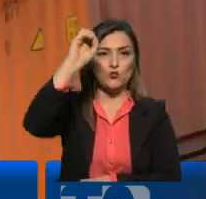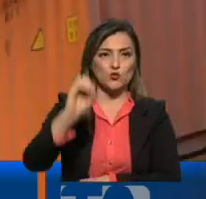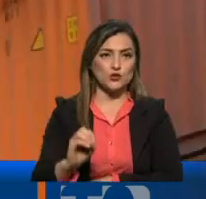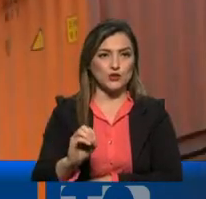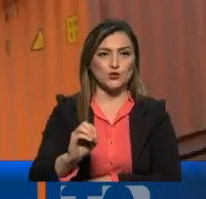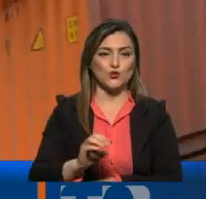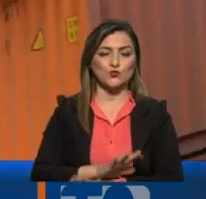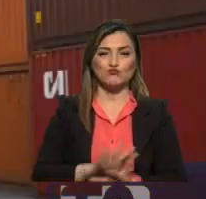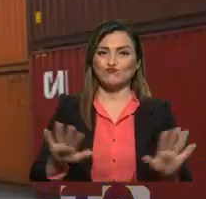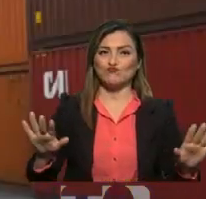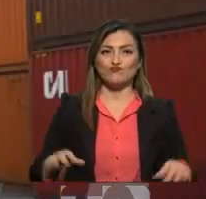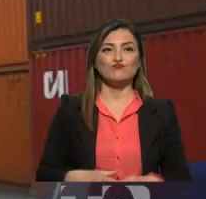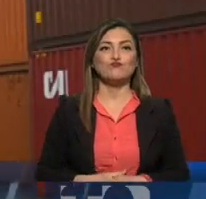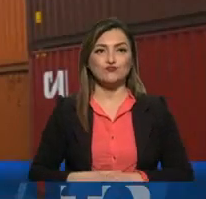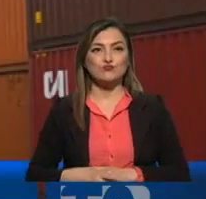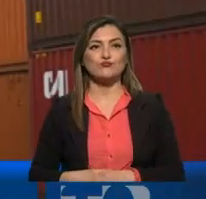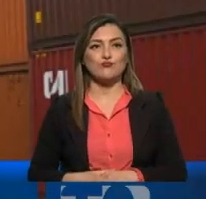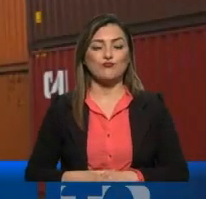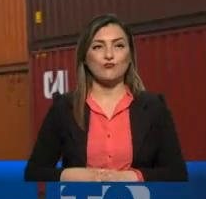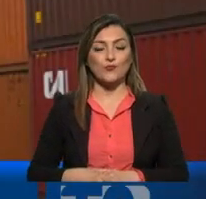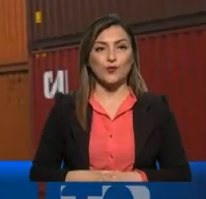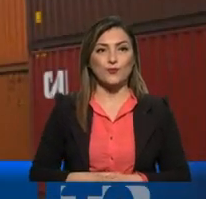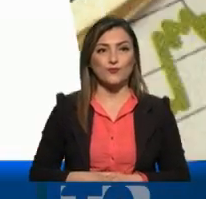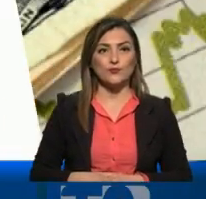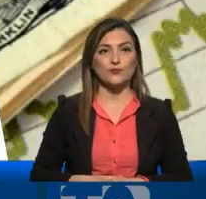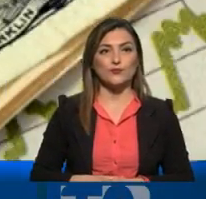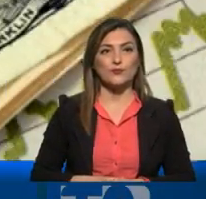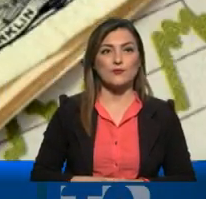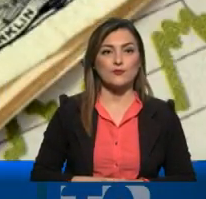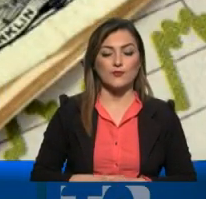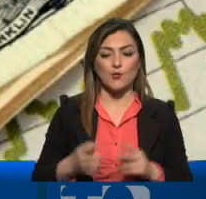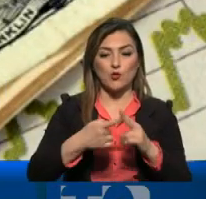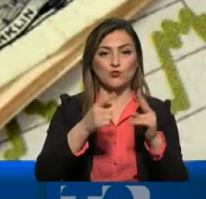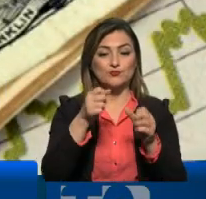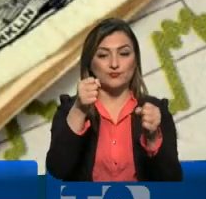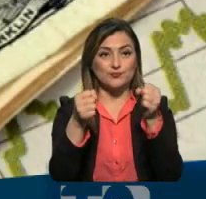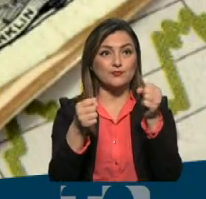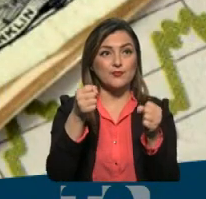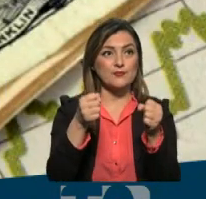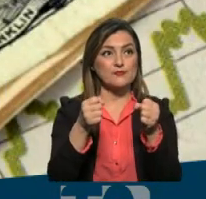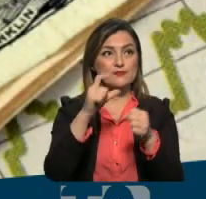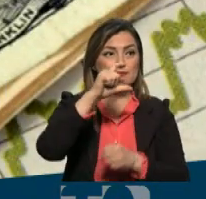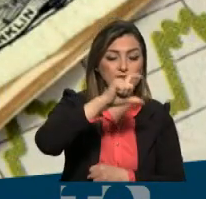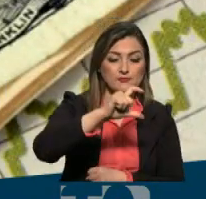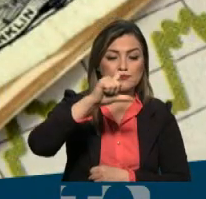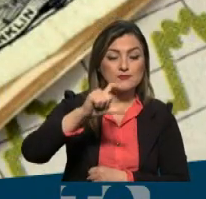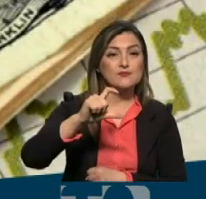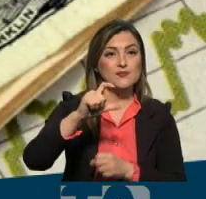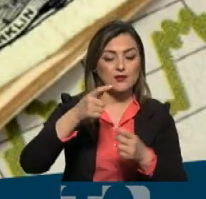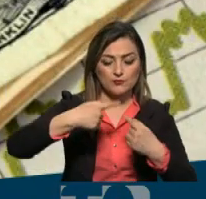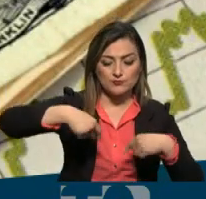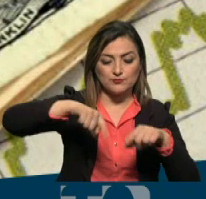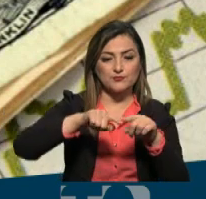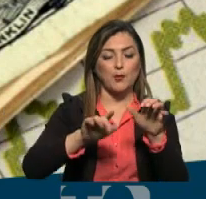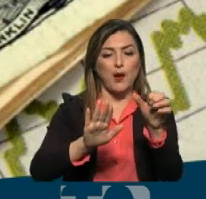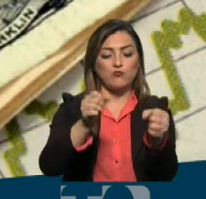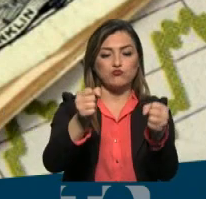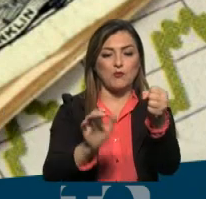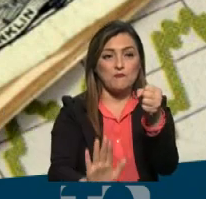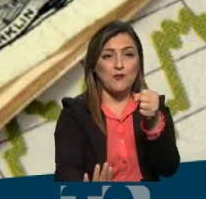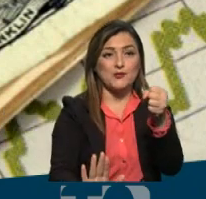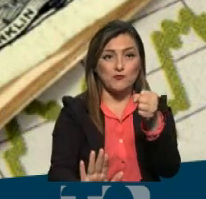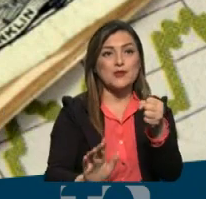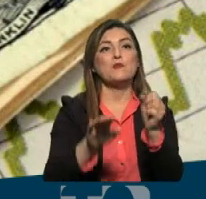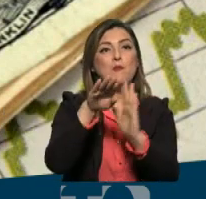de arancel. Además, señaló que hay una rebaja considerable para repuestos de vehículos como bujías y discos de freno, también para los